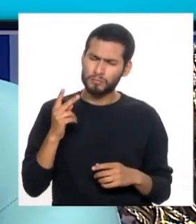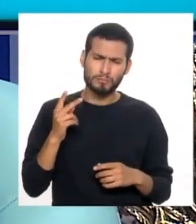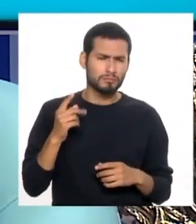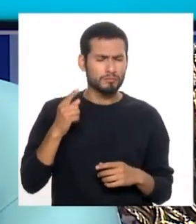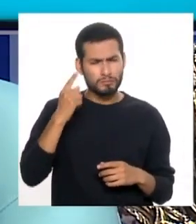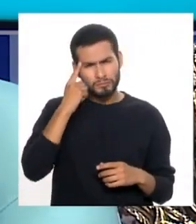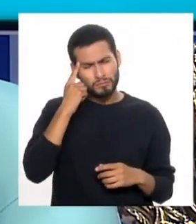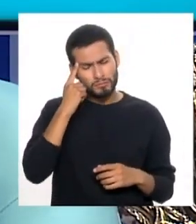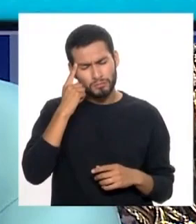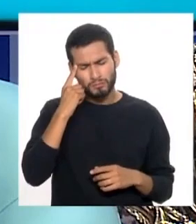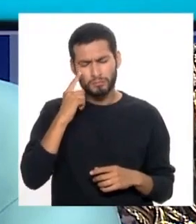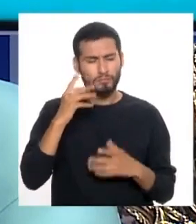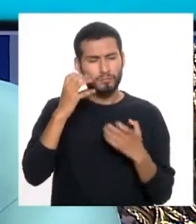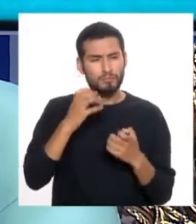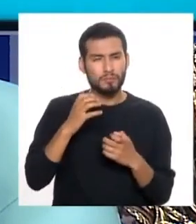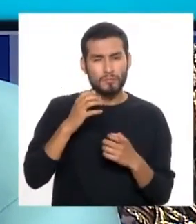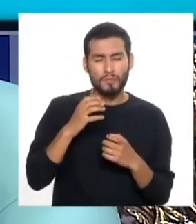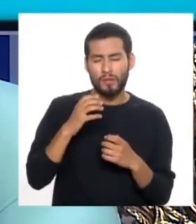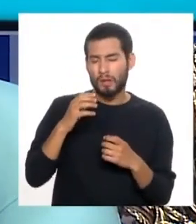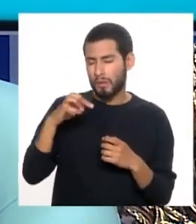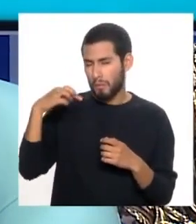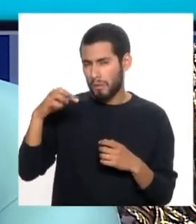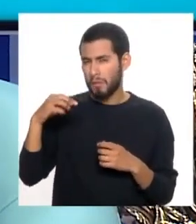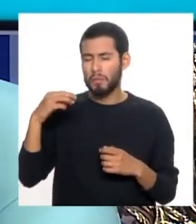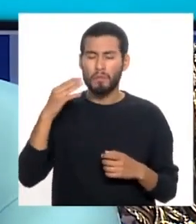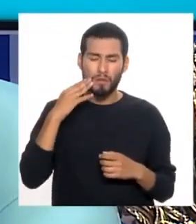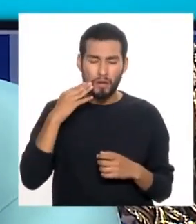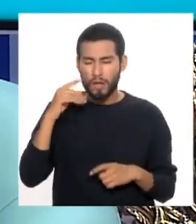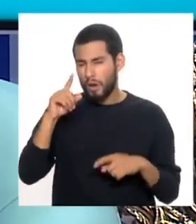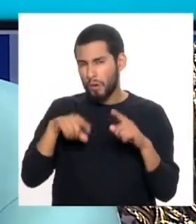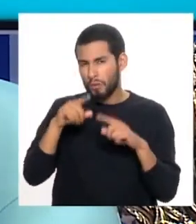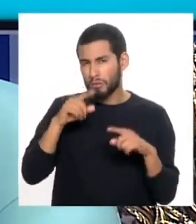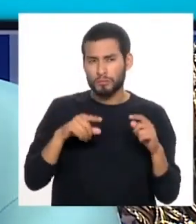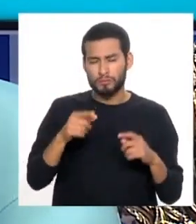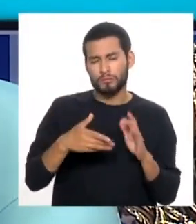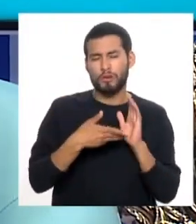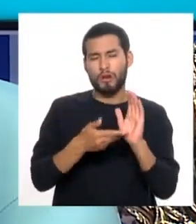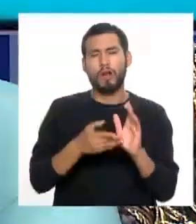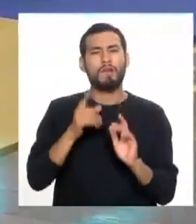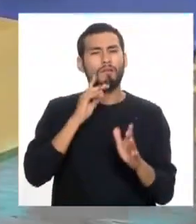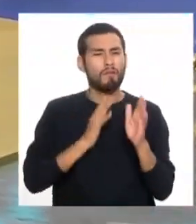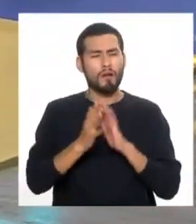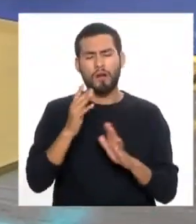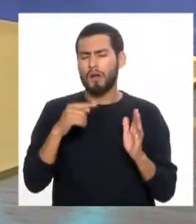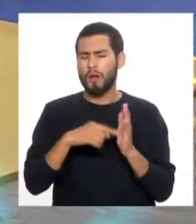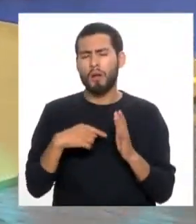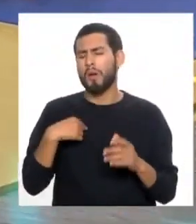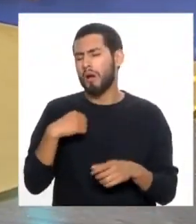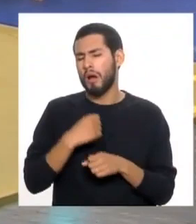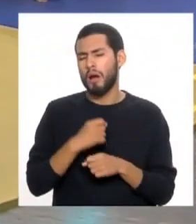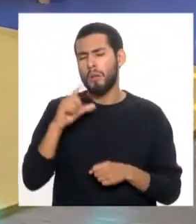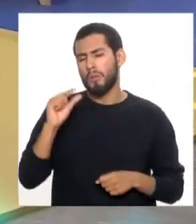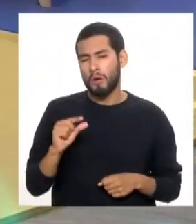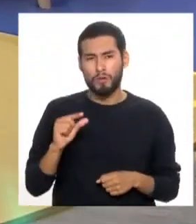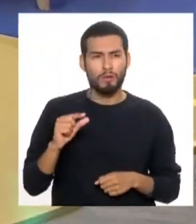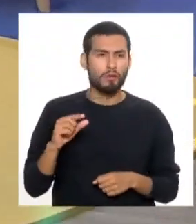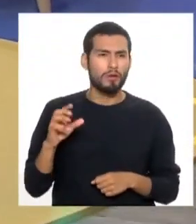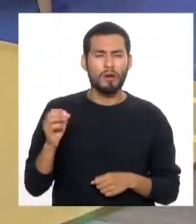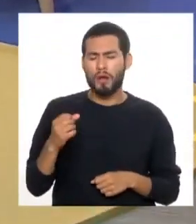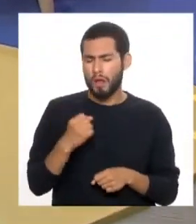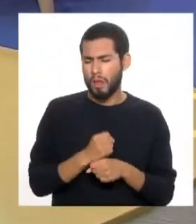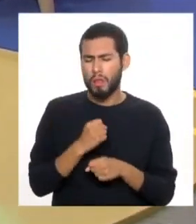idea de evadir, ¿no? Algunos padres, conozco casos que presentan recibos falsos, que dicen que ganan menos, que están